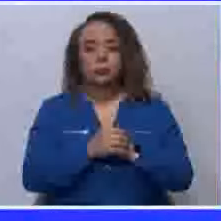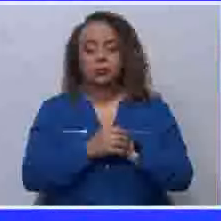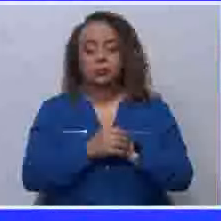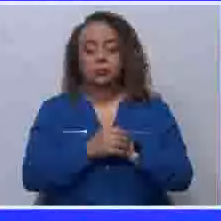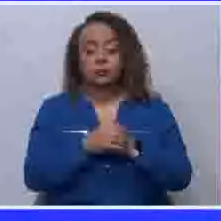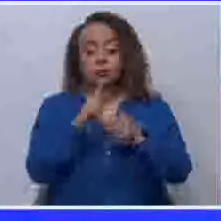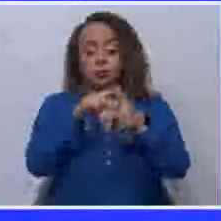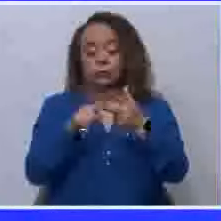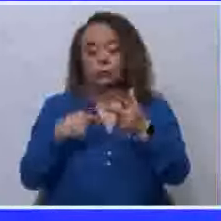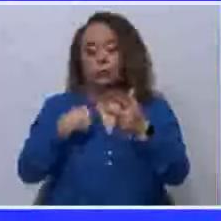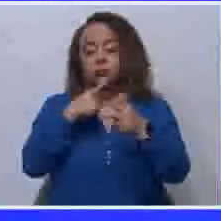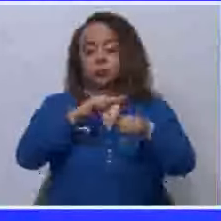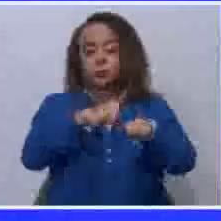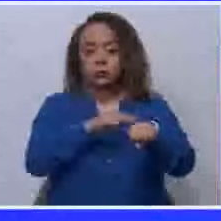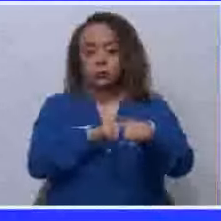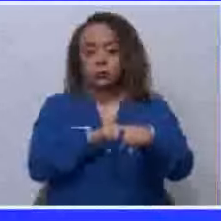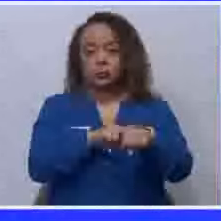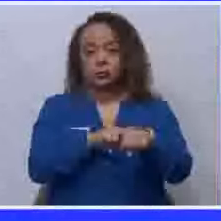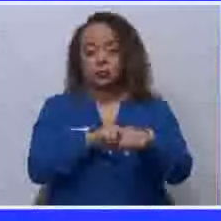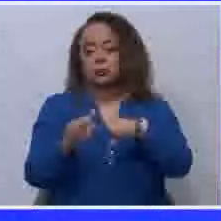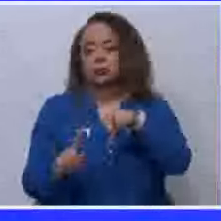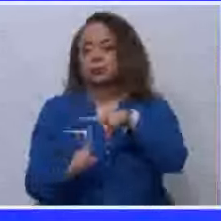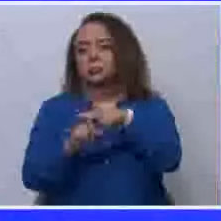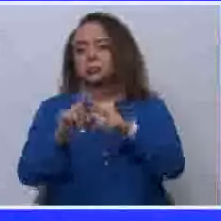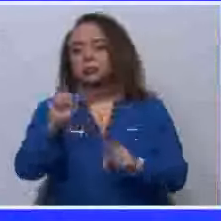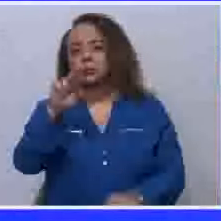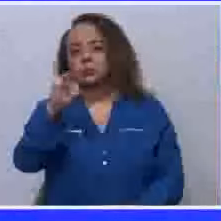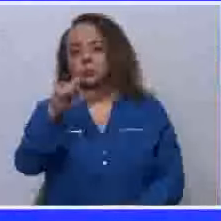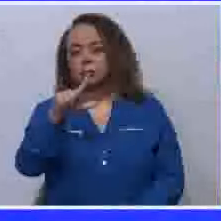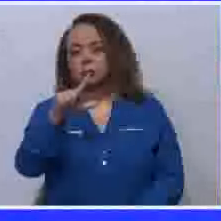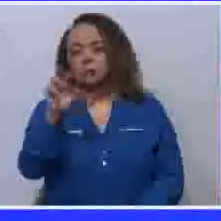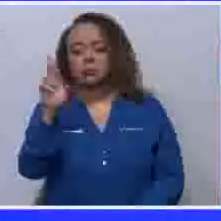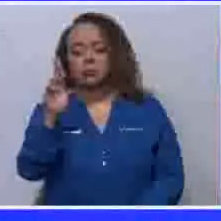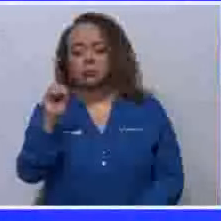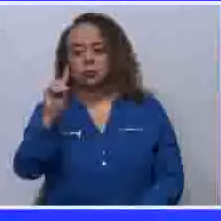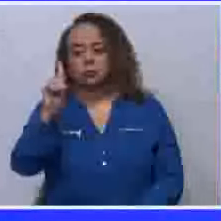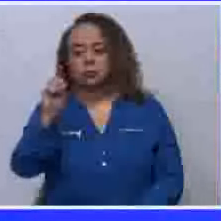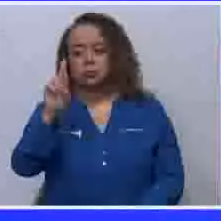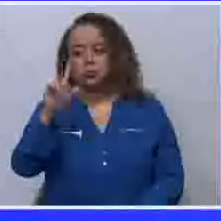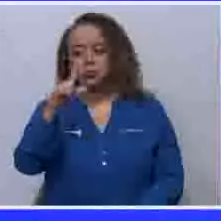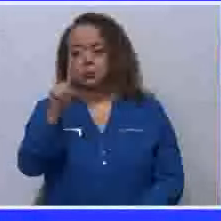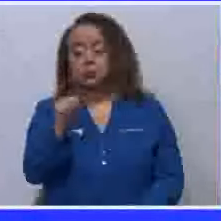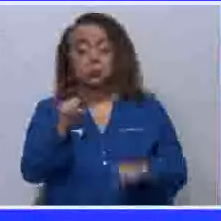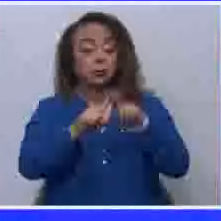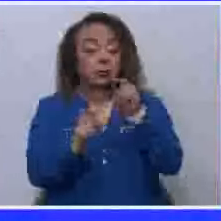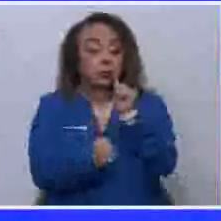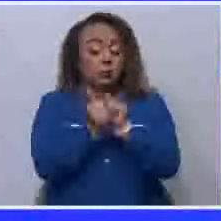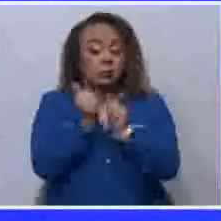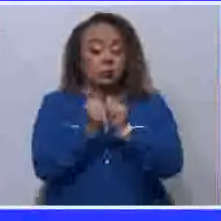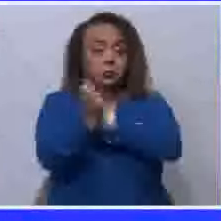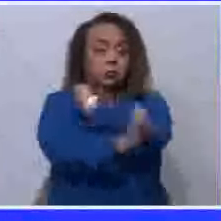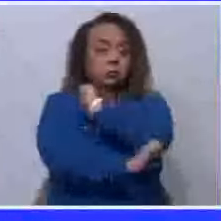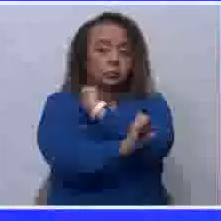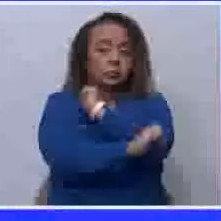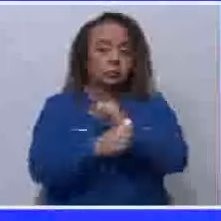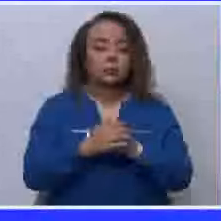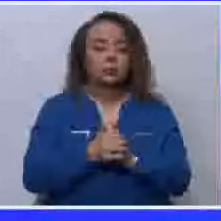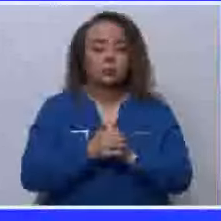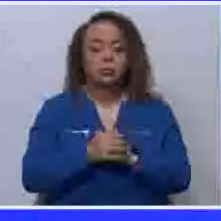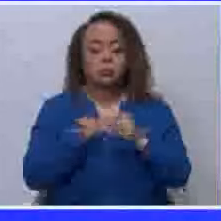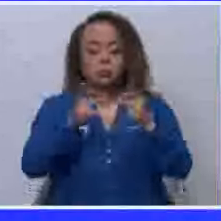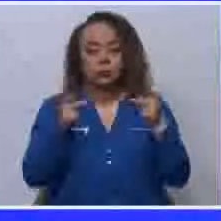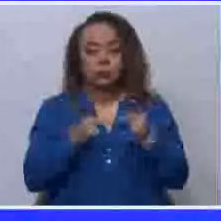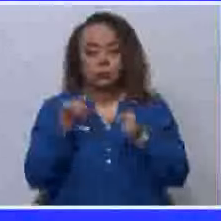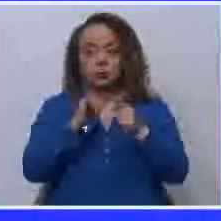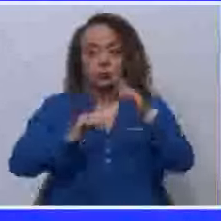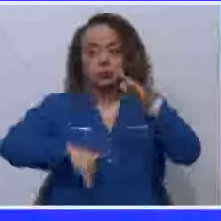estos que les menciono, nacionales, aparece por ahí un Ariel Rodríguez, pero en su mayoría extranjeros son los que han ocupado el puesto